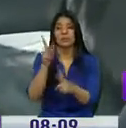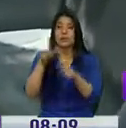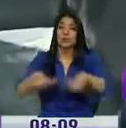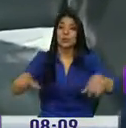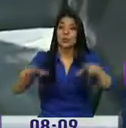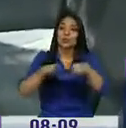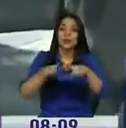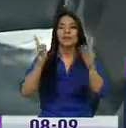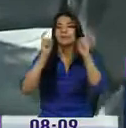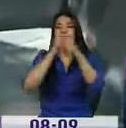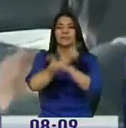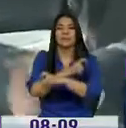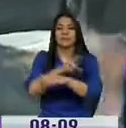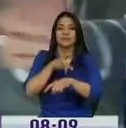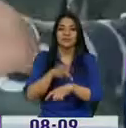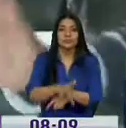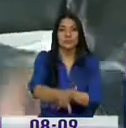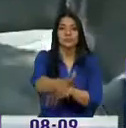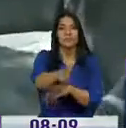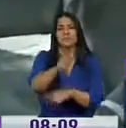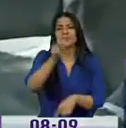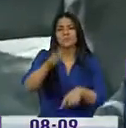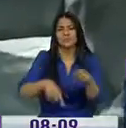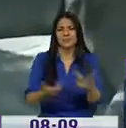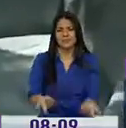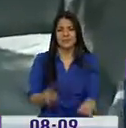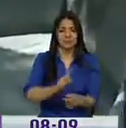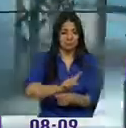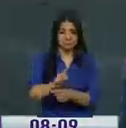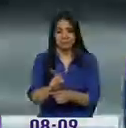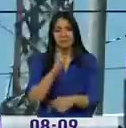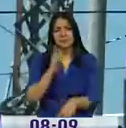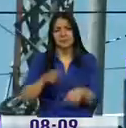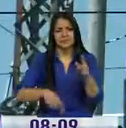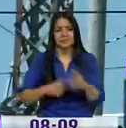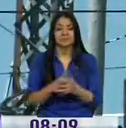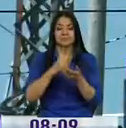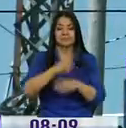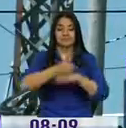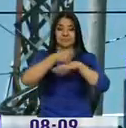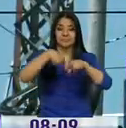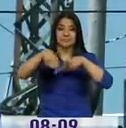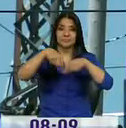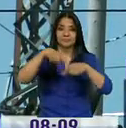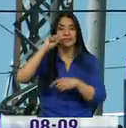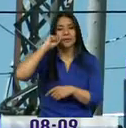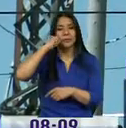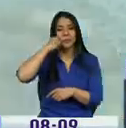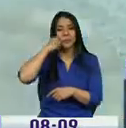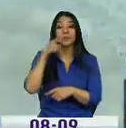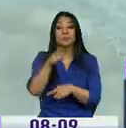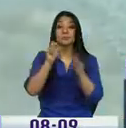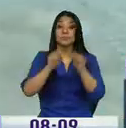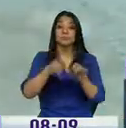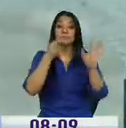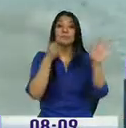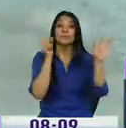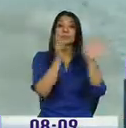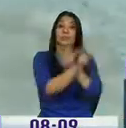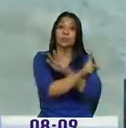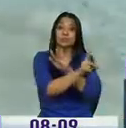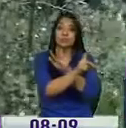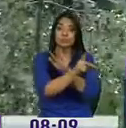que sí es difícil superar inclusive las velocidades. La AMT recuerda a la comunidad que puede realizar las denuncias por